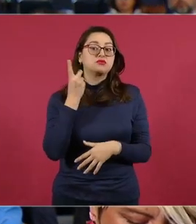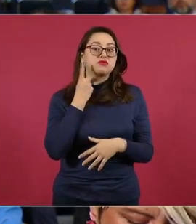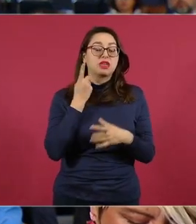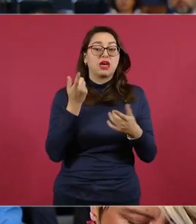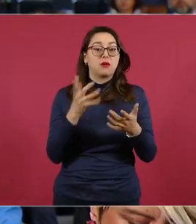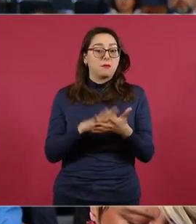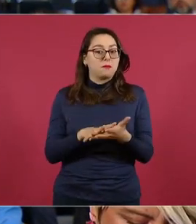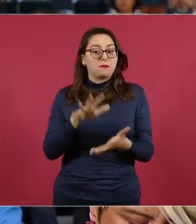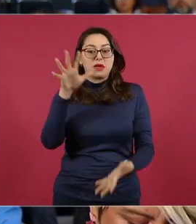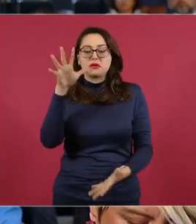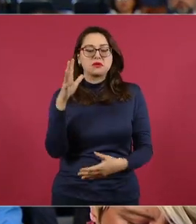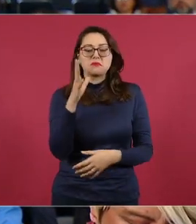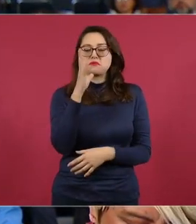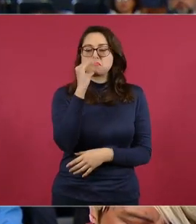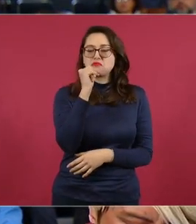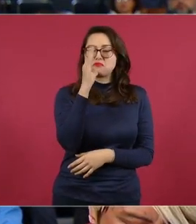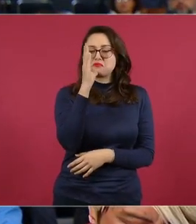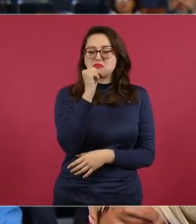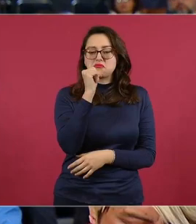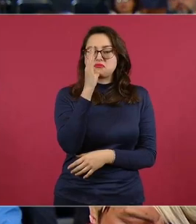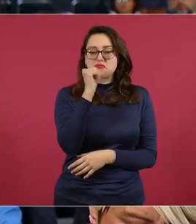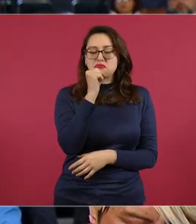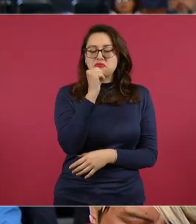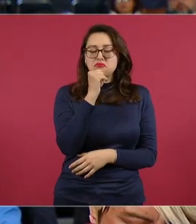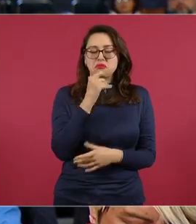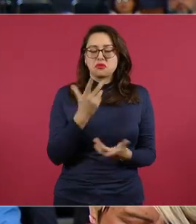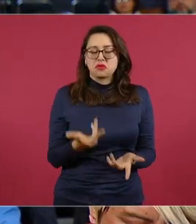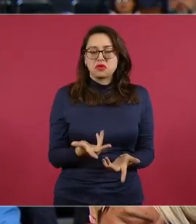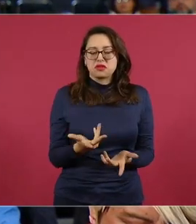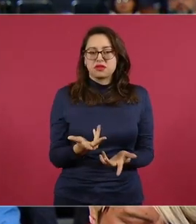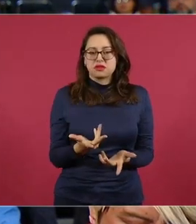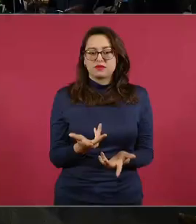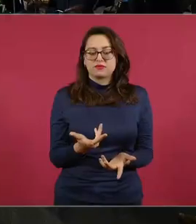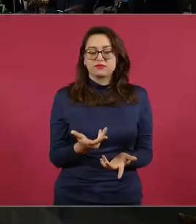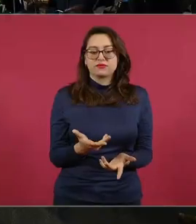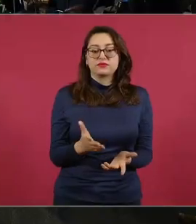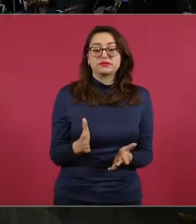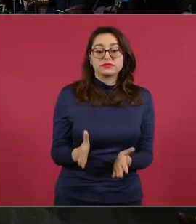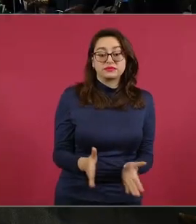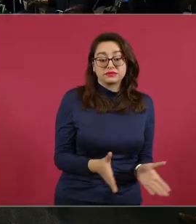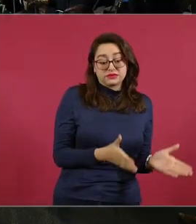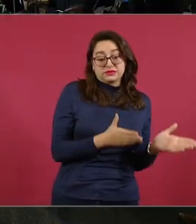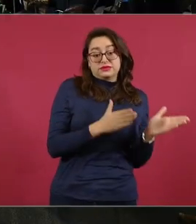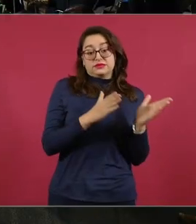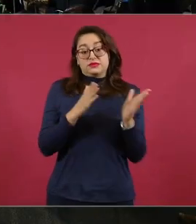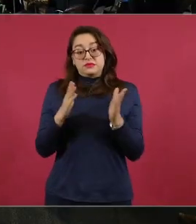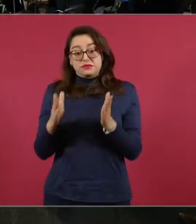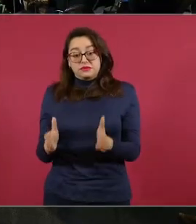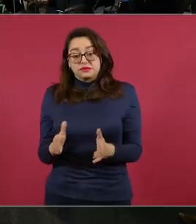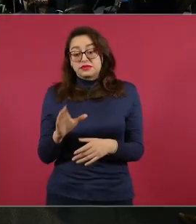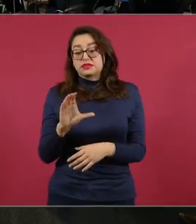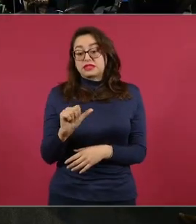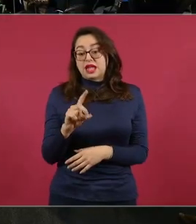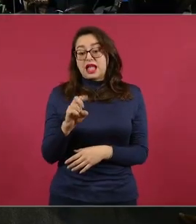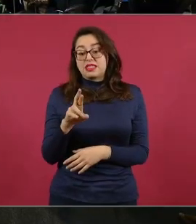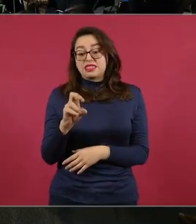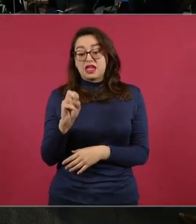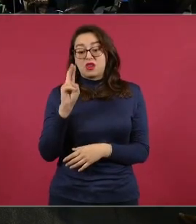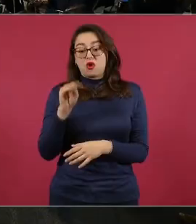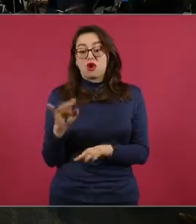no se pudieron hacer reformas de trascendencia durante el sexenio de Vicente Fox. En el caso de Felipe Calderón, se